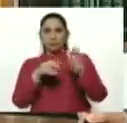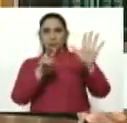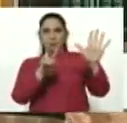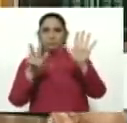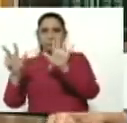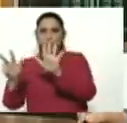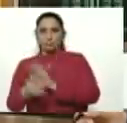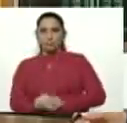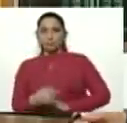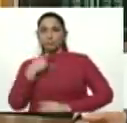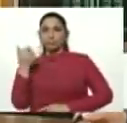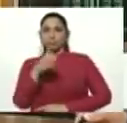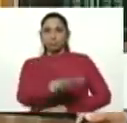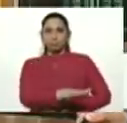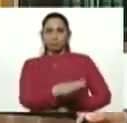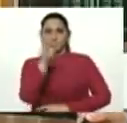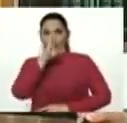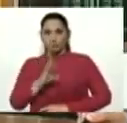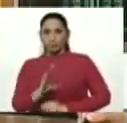36.078 fallecidos.